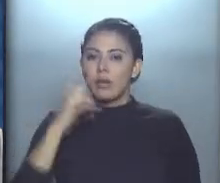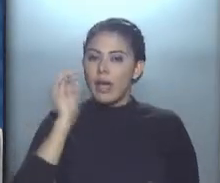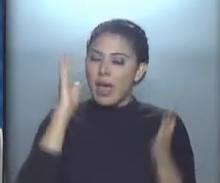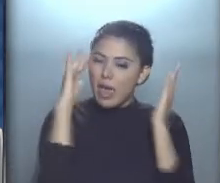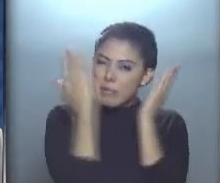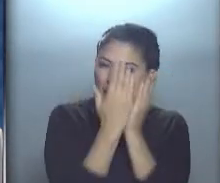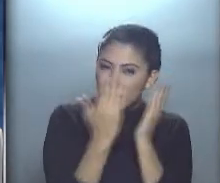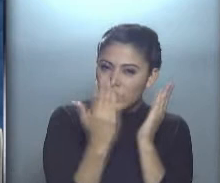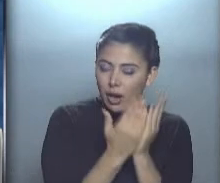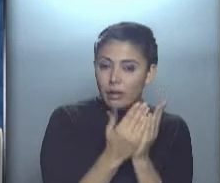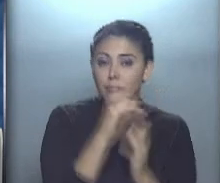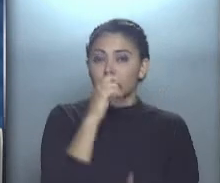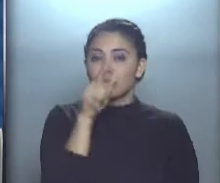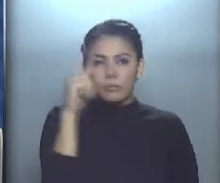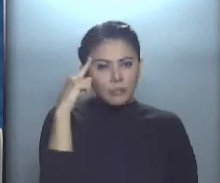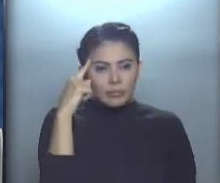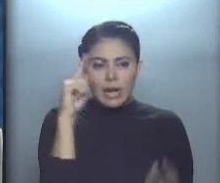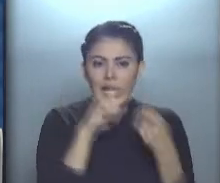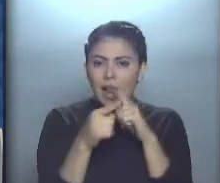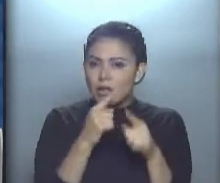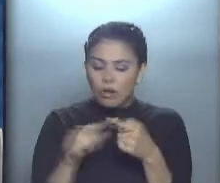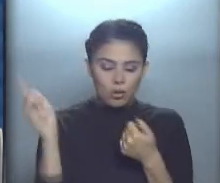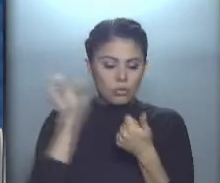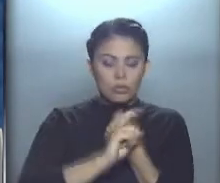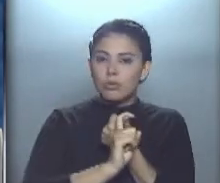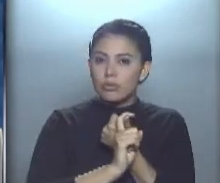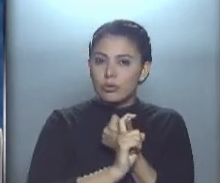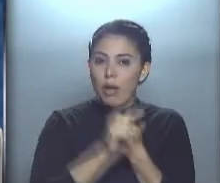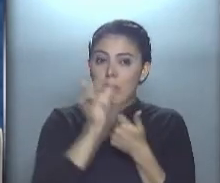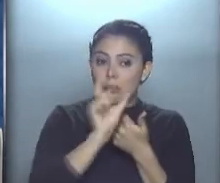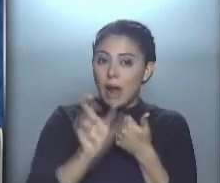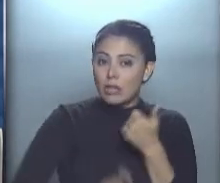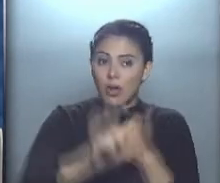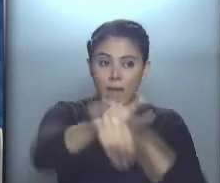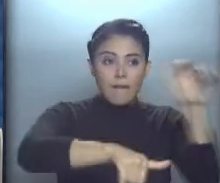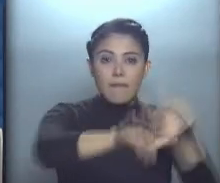que, vean, el vínculo entre autoconvocados,